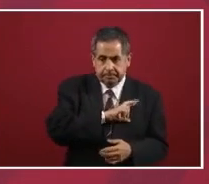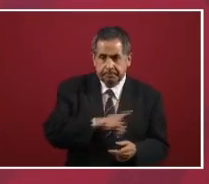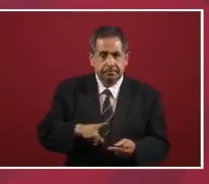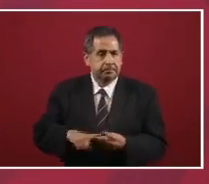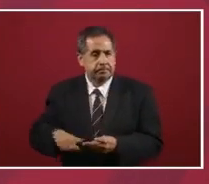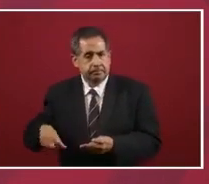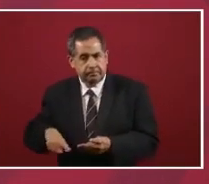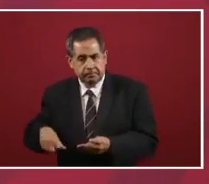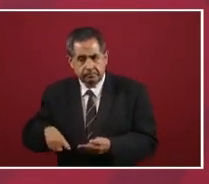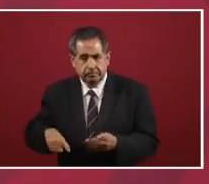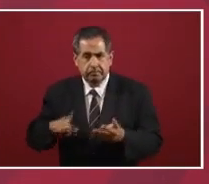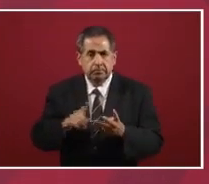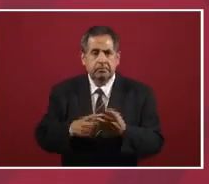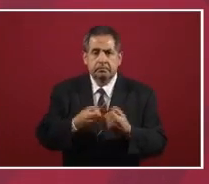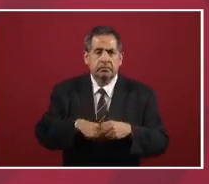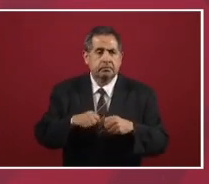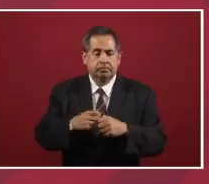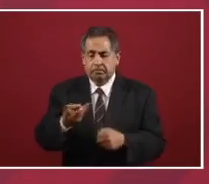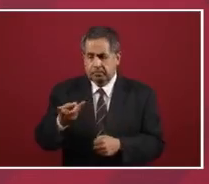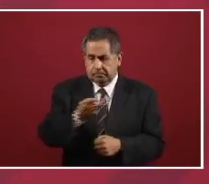privado y del sector social.